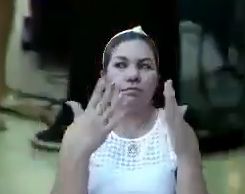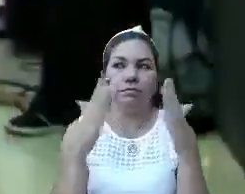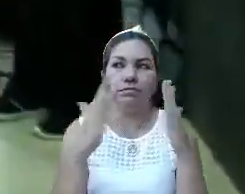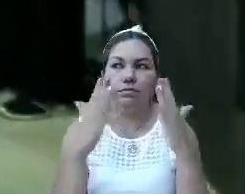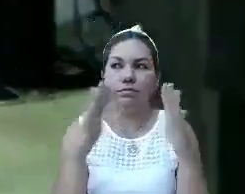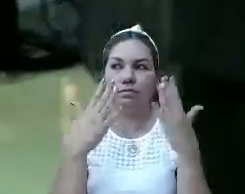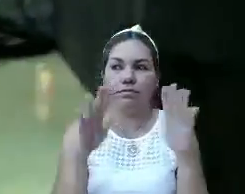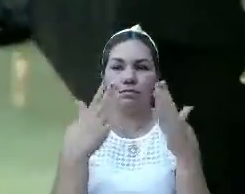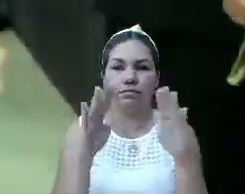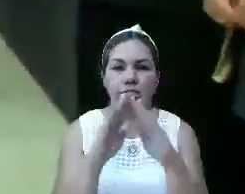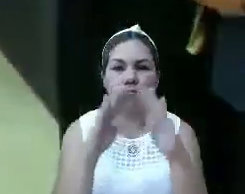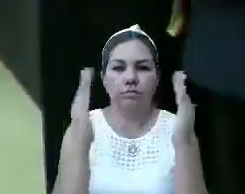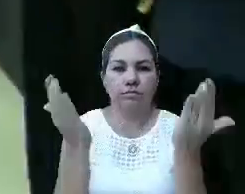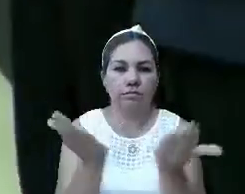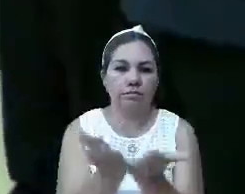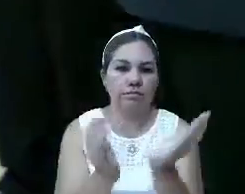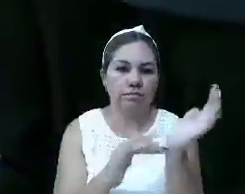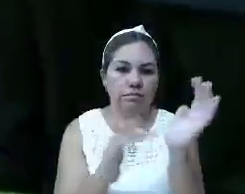Vaya al libro de Éxodo.